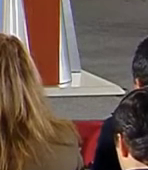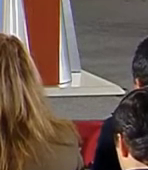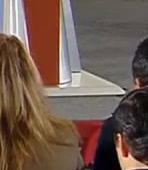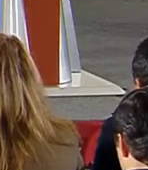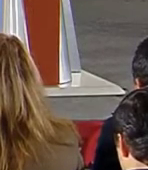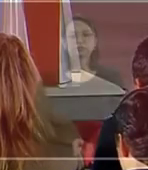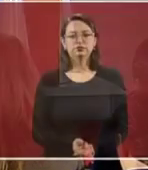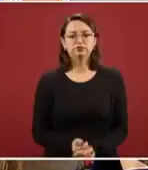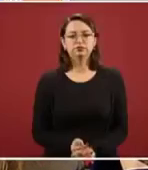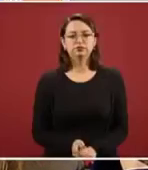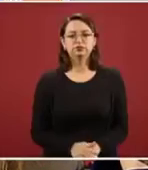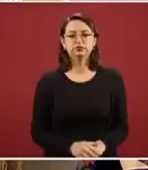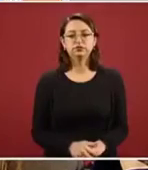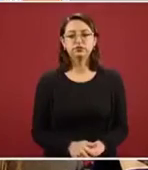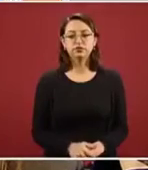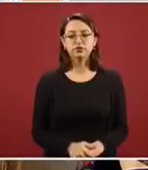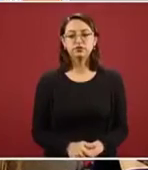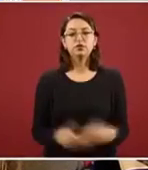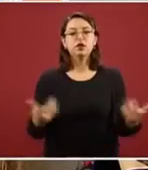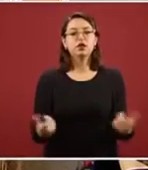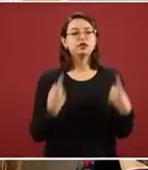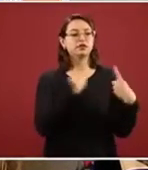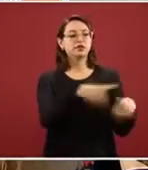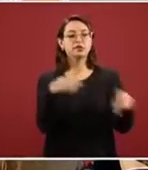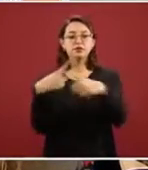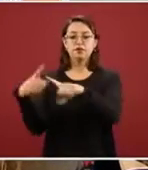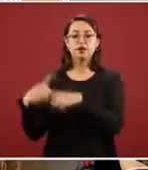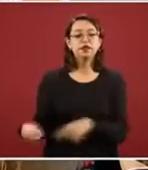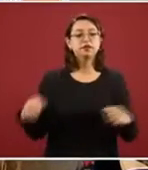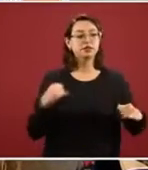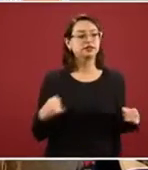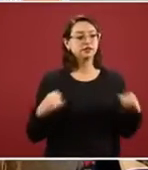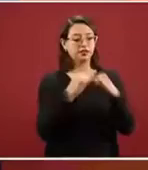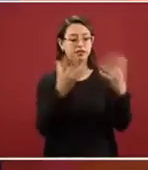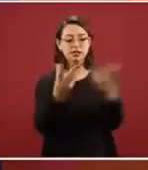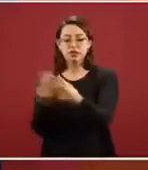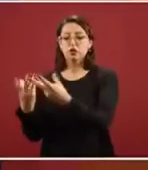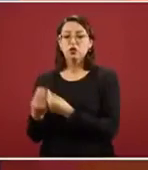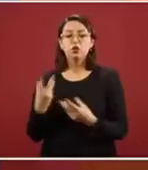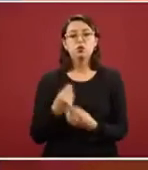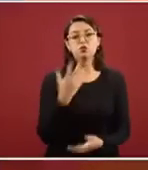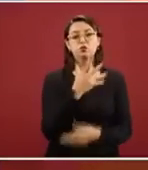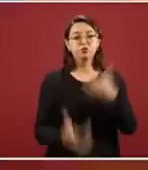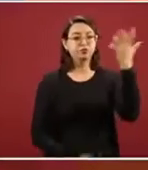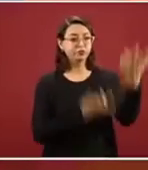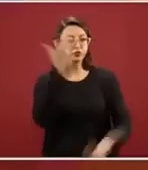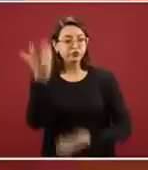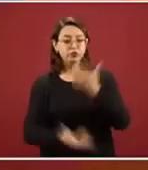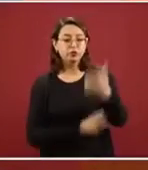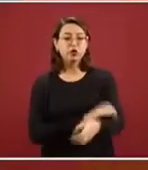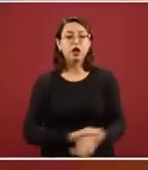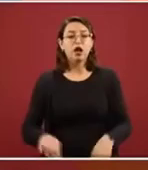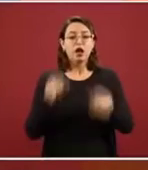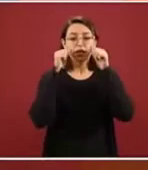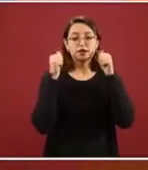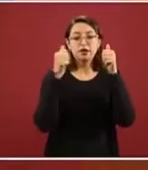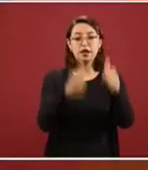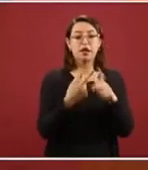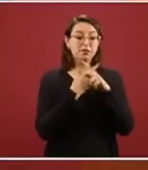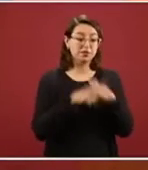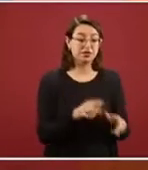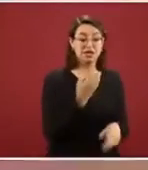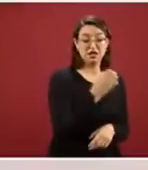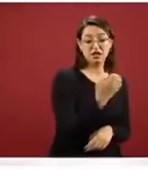la Guardia Nacional, para atender los incendios forestales que existen en nuestro país. La temporada de incendios arranca en enero, termina en